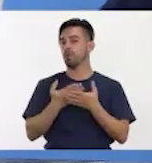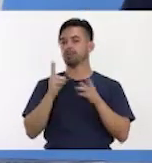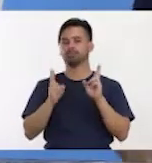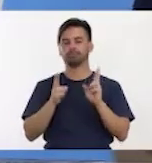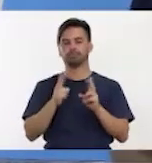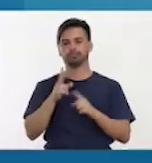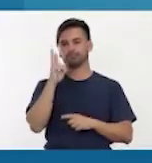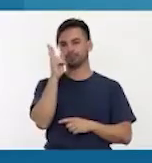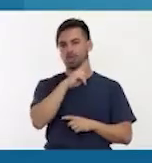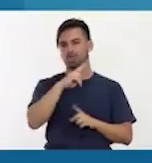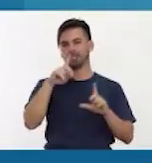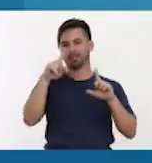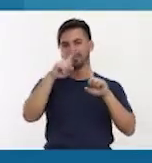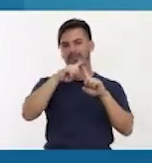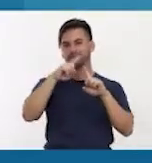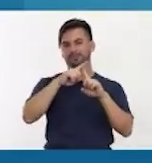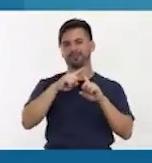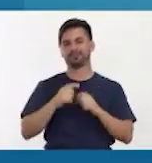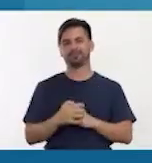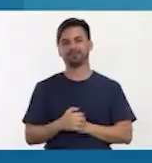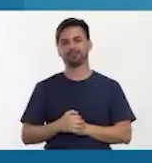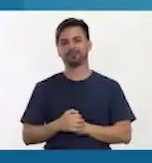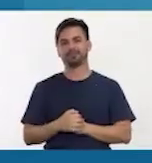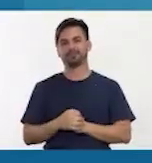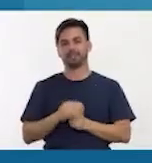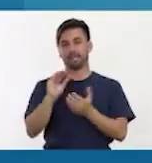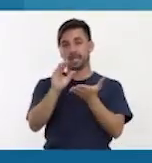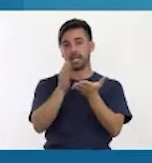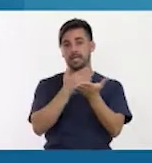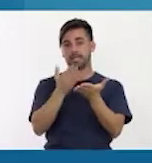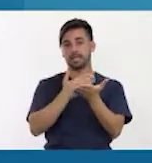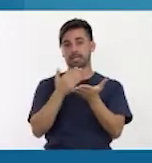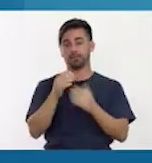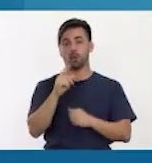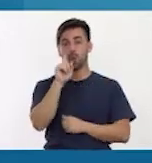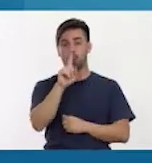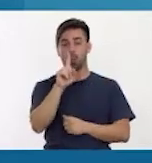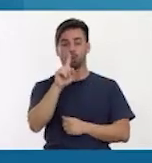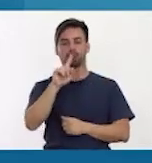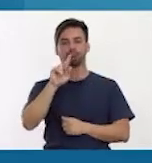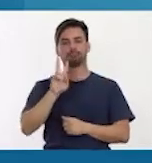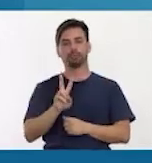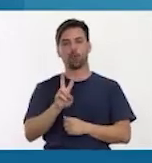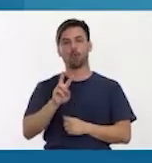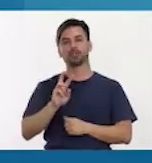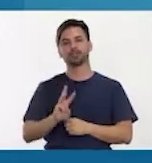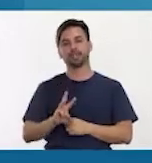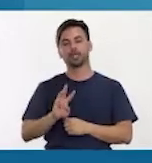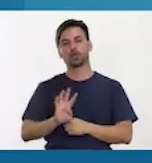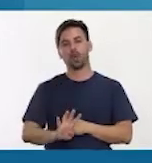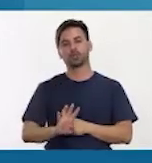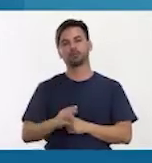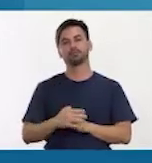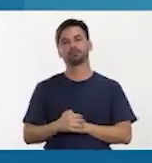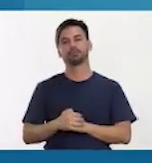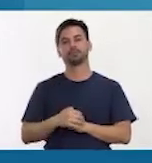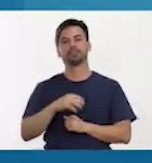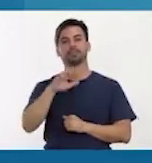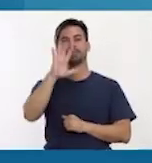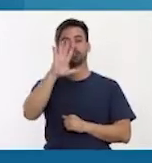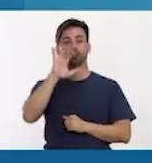pantalla. Del libro de texto, la 1, 2, 3, 4, 5 y